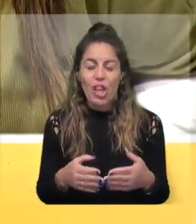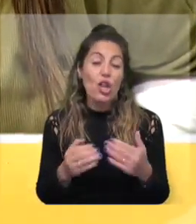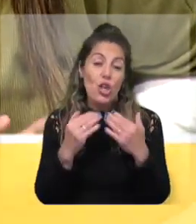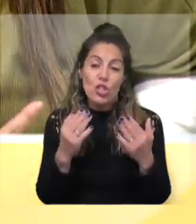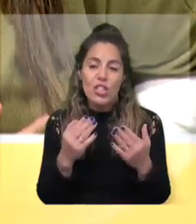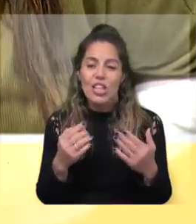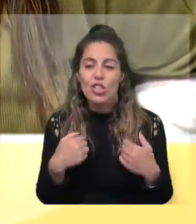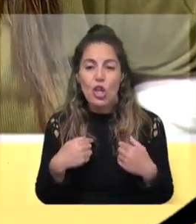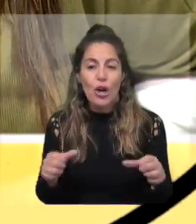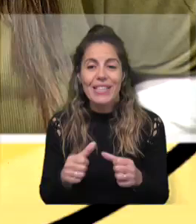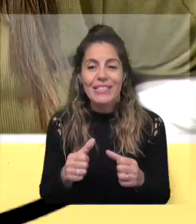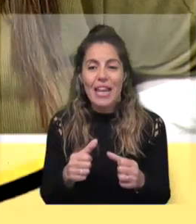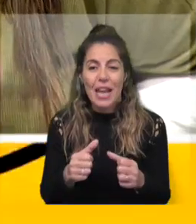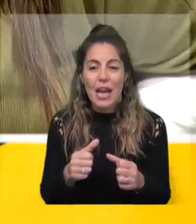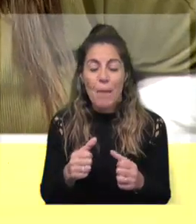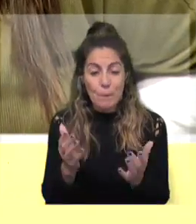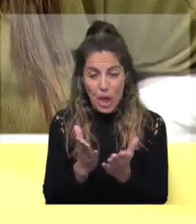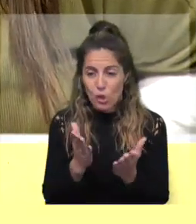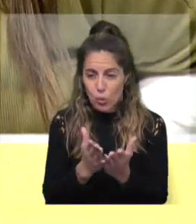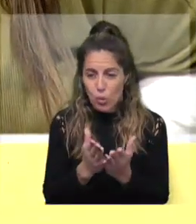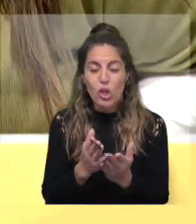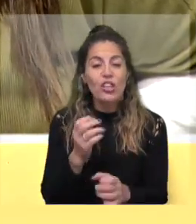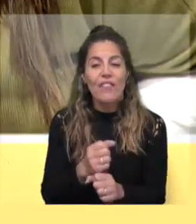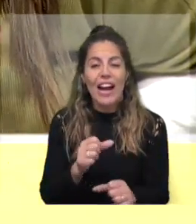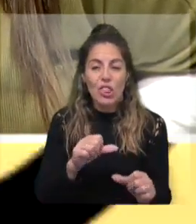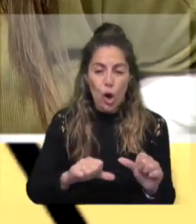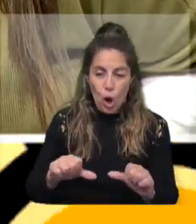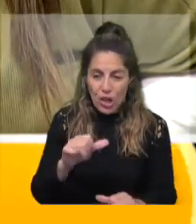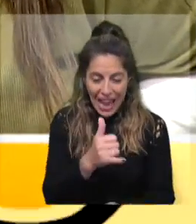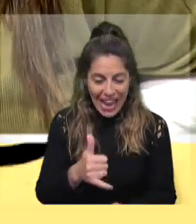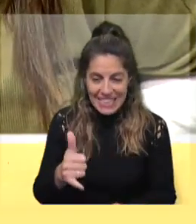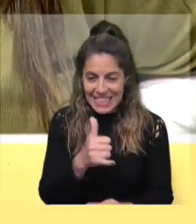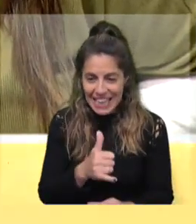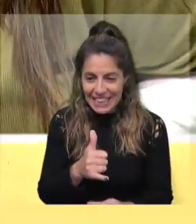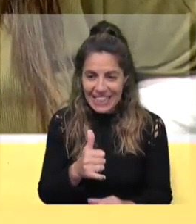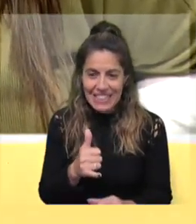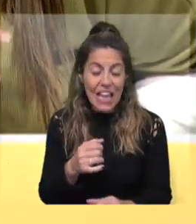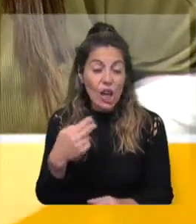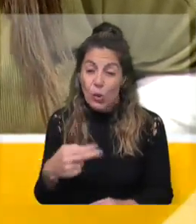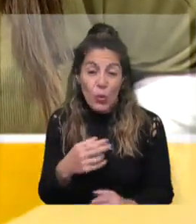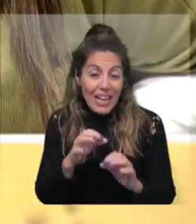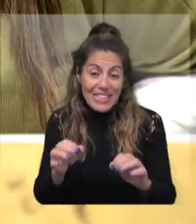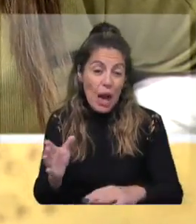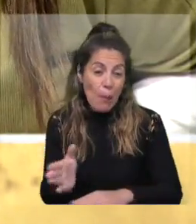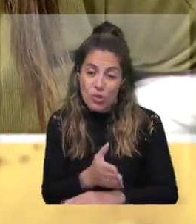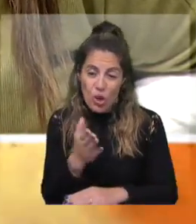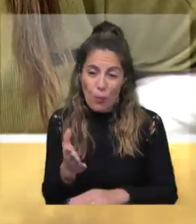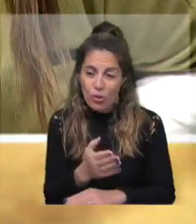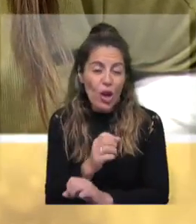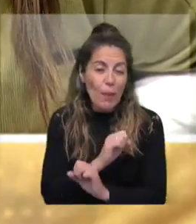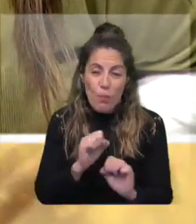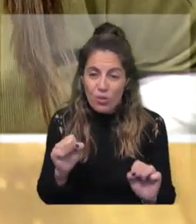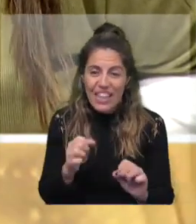Yo hice justo mi doctorado también trabajando con aceites esenciales, como plaguicidas botánicos, y nunca llegamos a un producto que